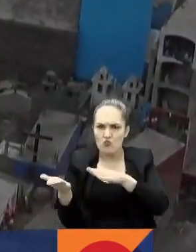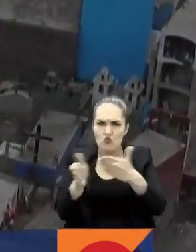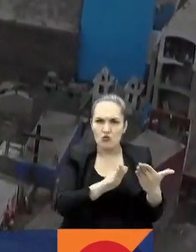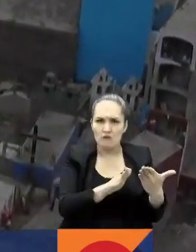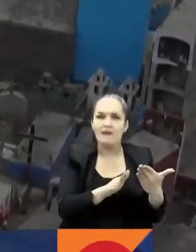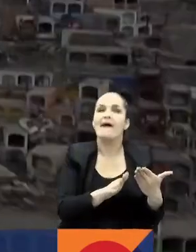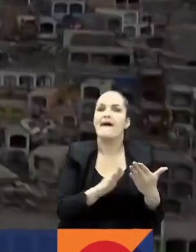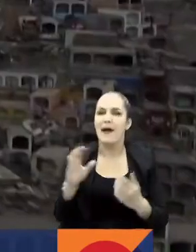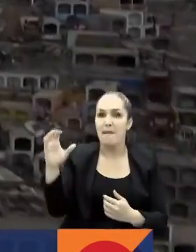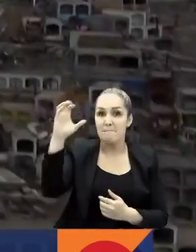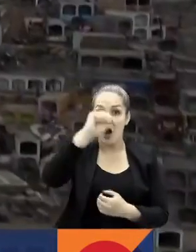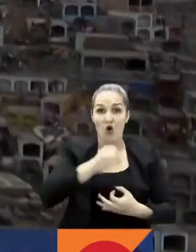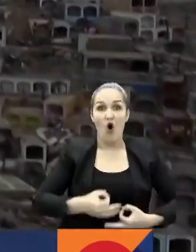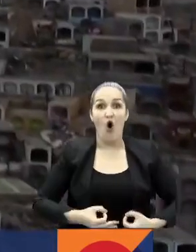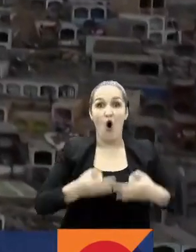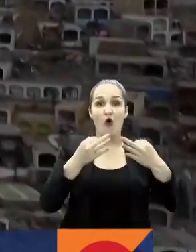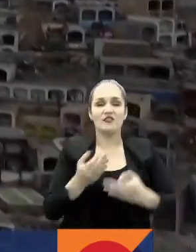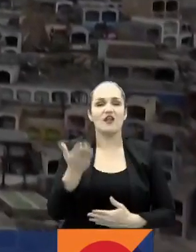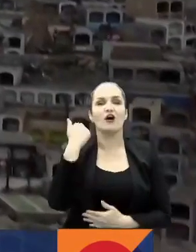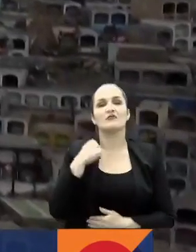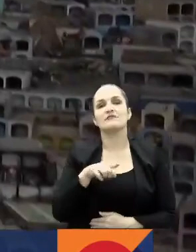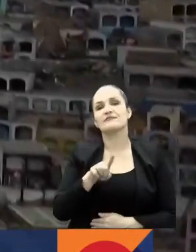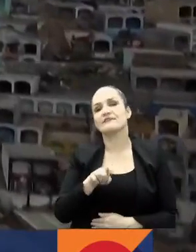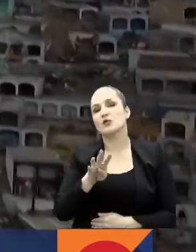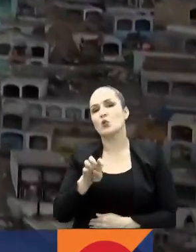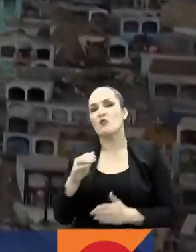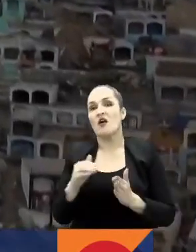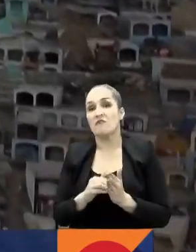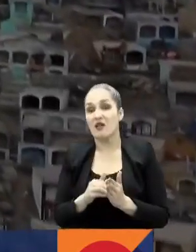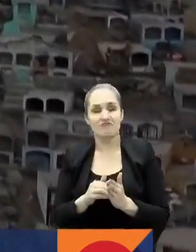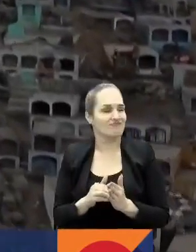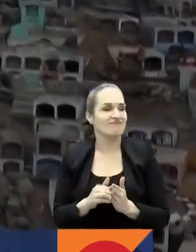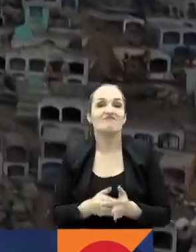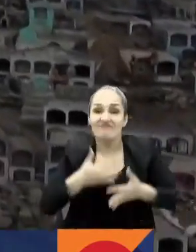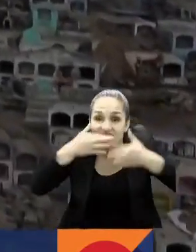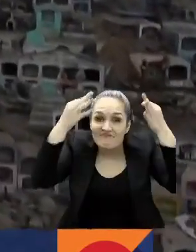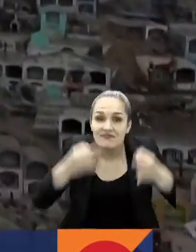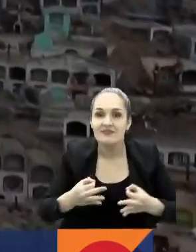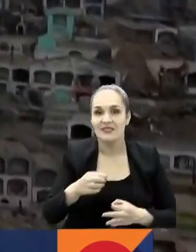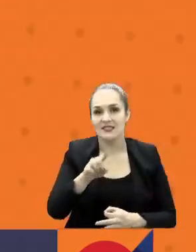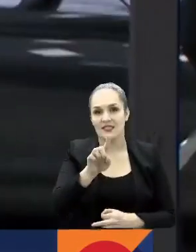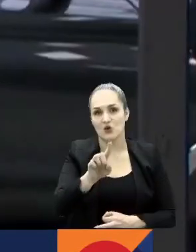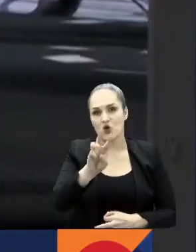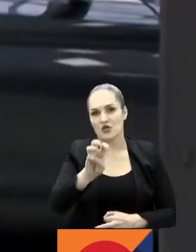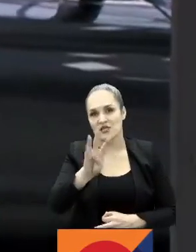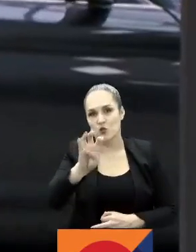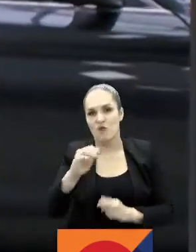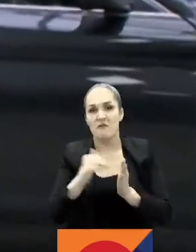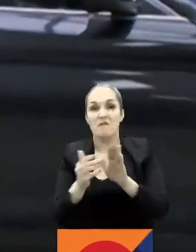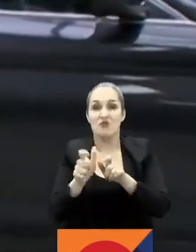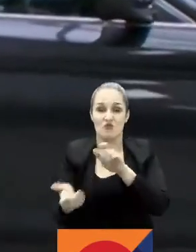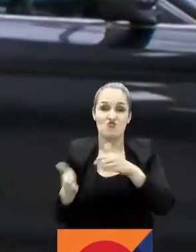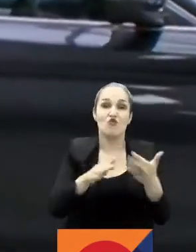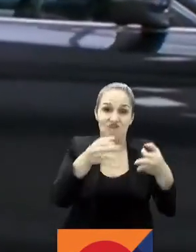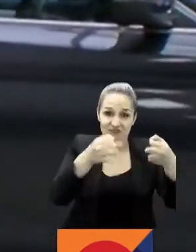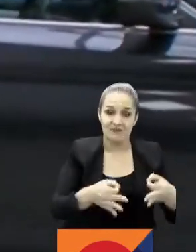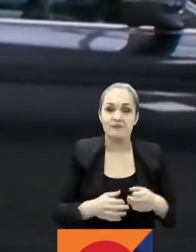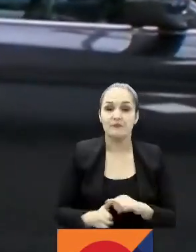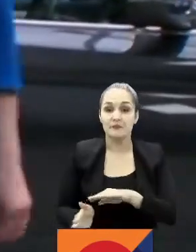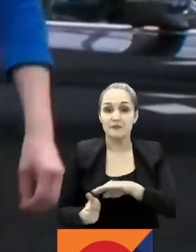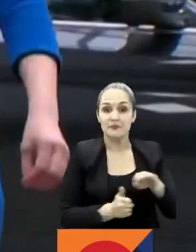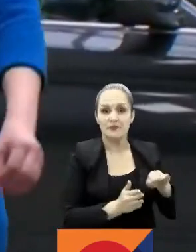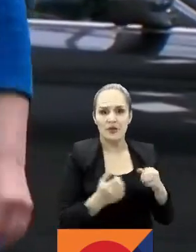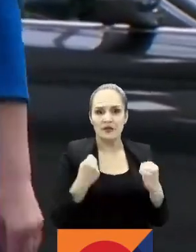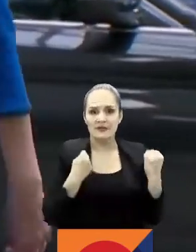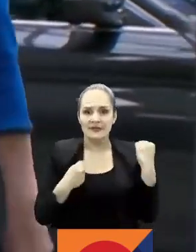balance oficial peruano pasó de 69.000 a 180.000 fallecidos. Corrupción a la carta. Los desayunos